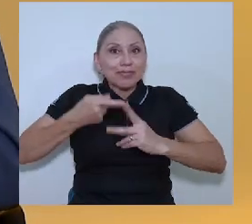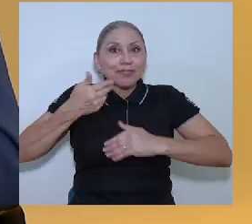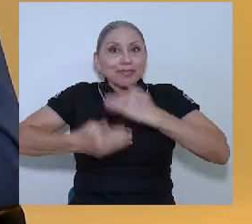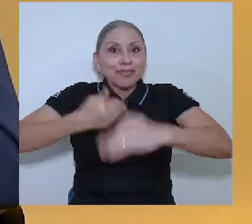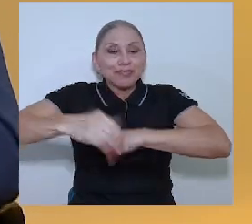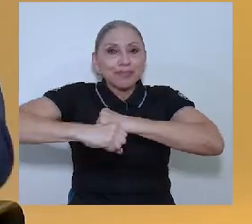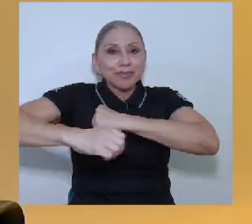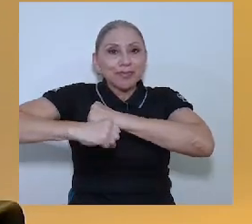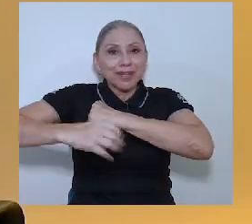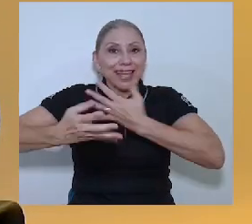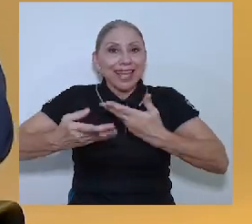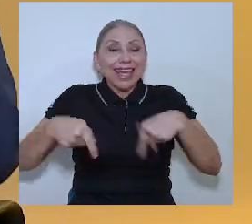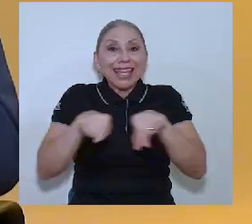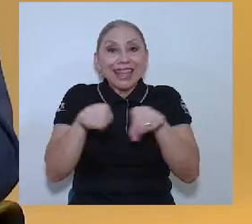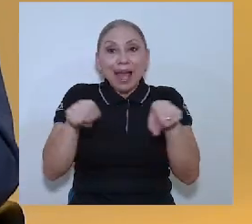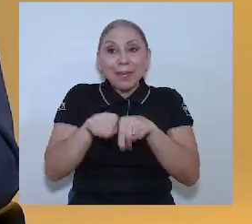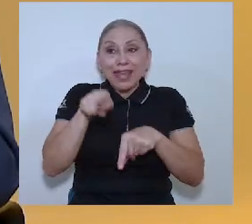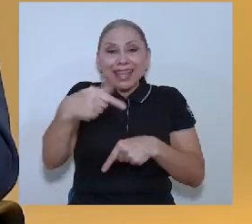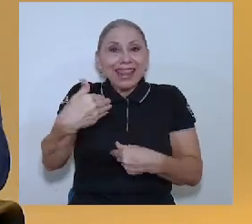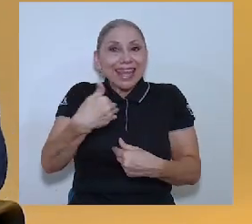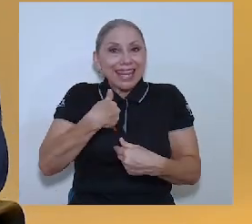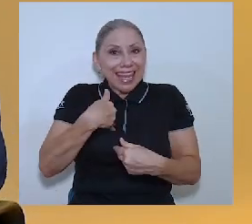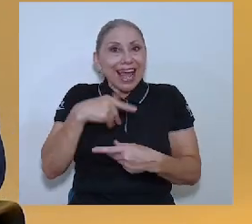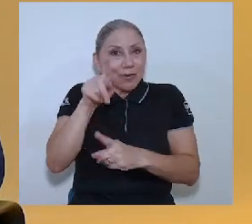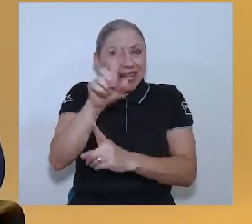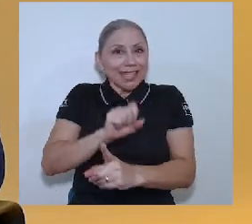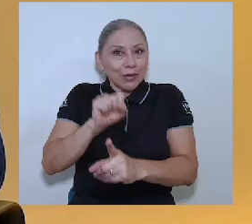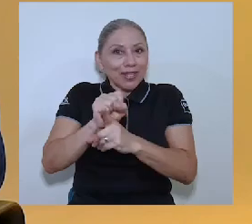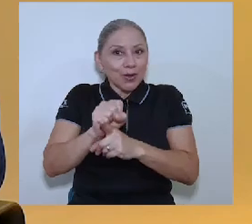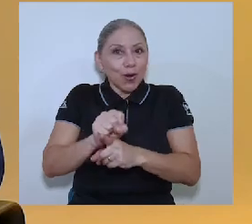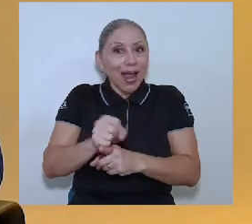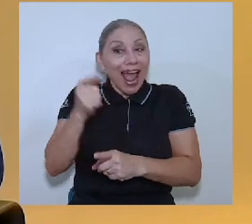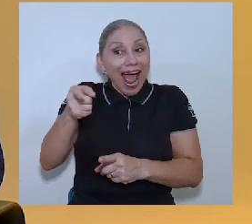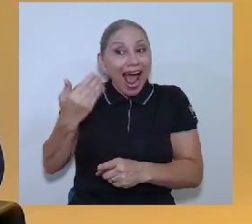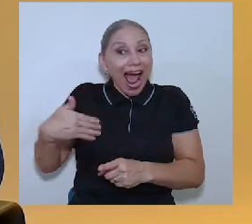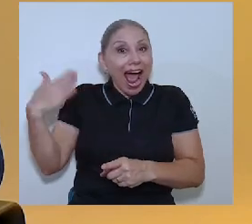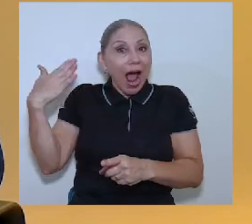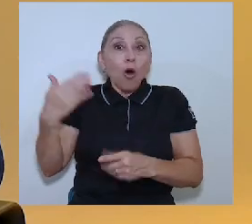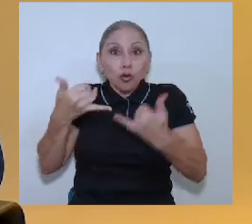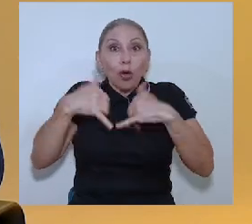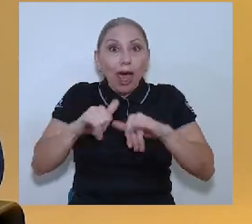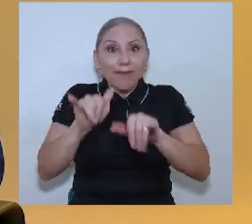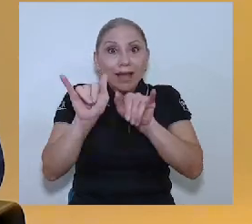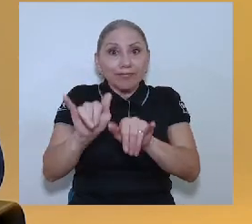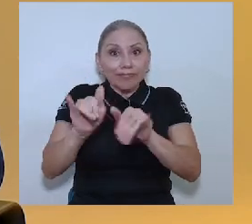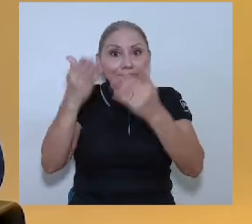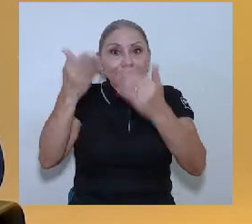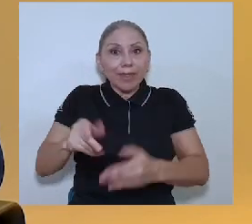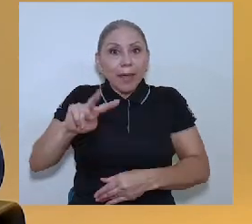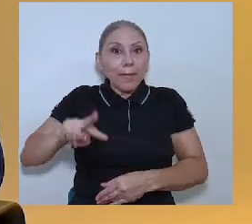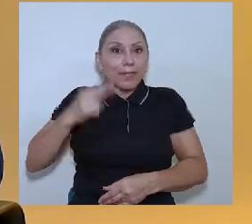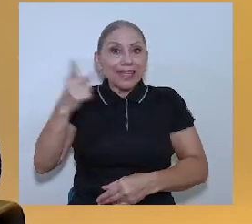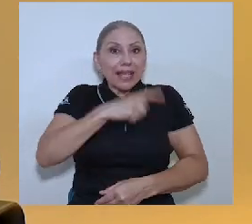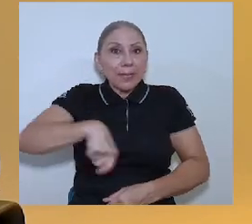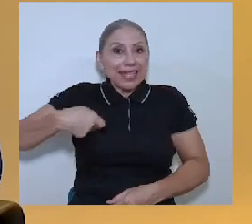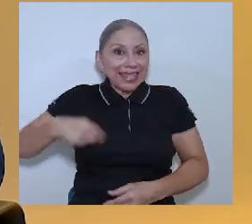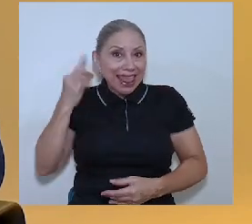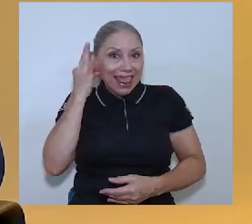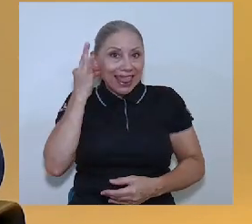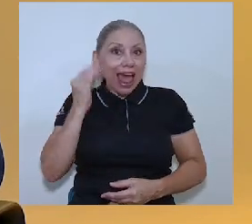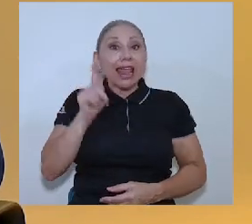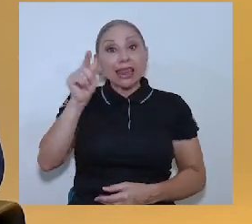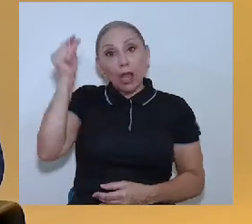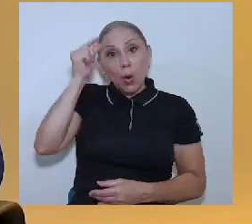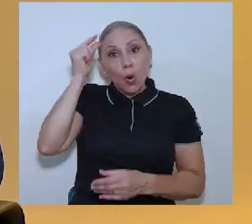campaña y además tenía ese peso de haber sido o de ser la vicepresidenta de un gobierno que con razón o